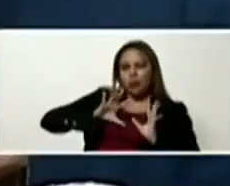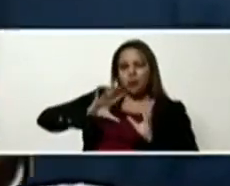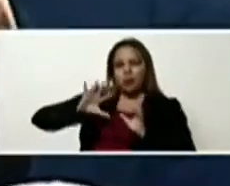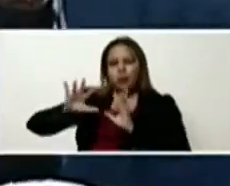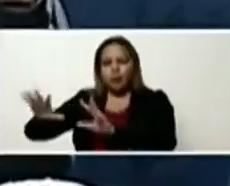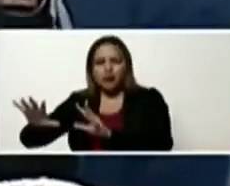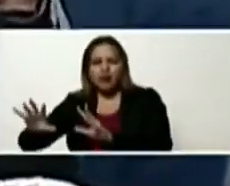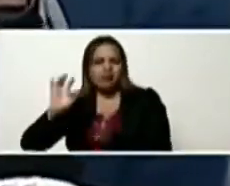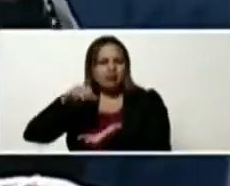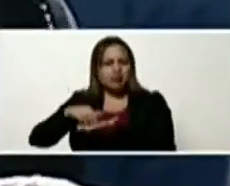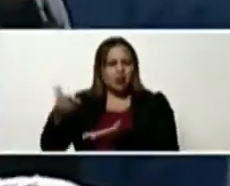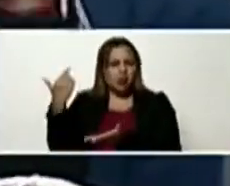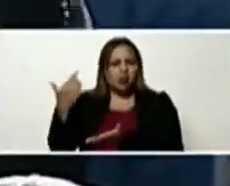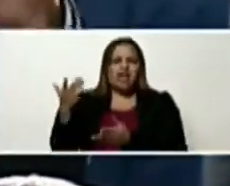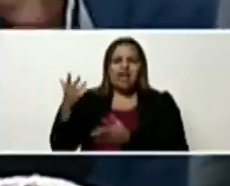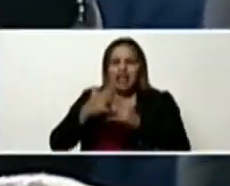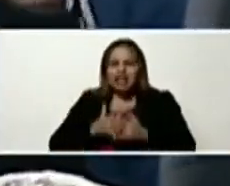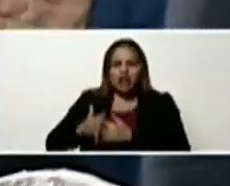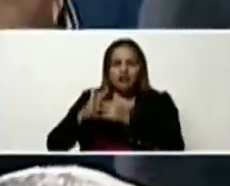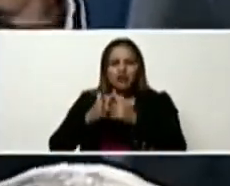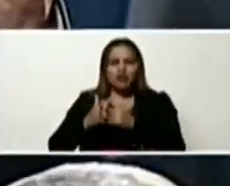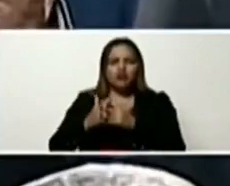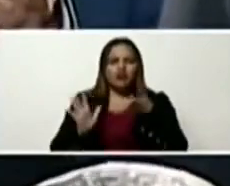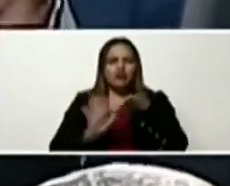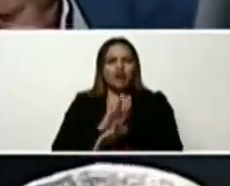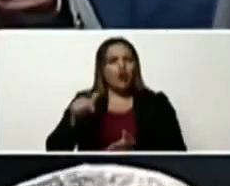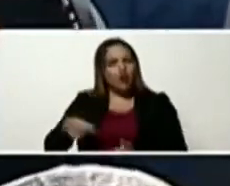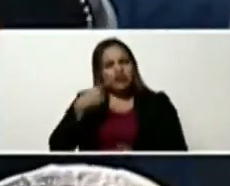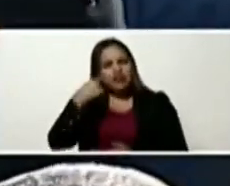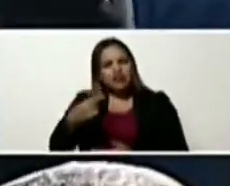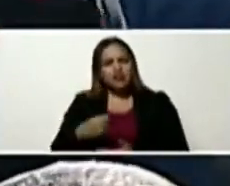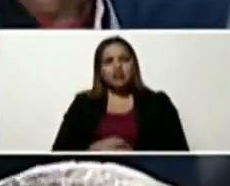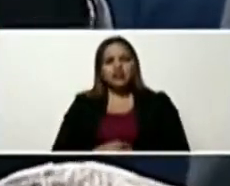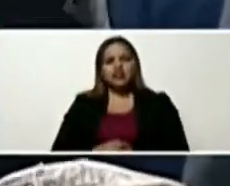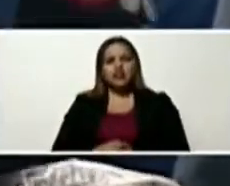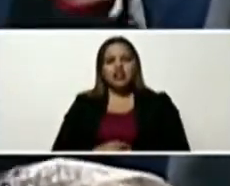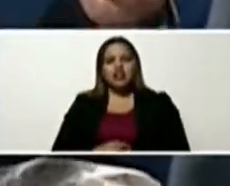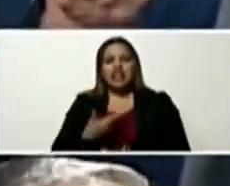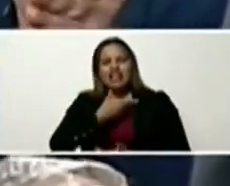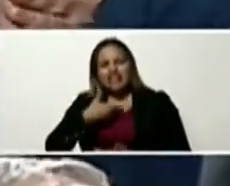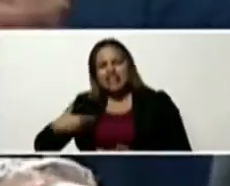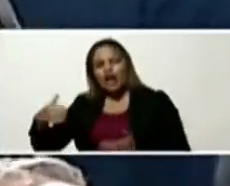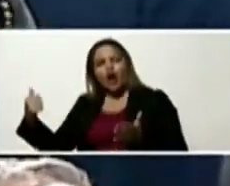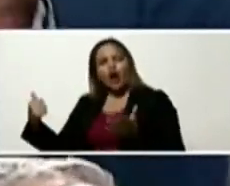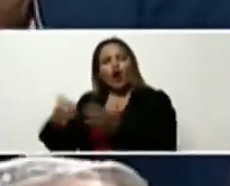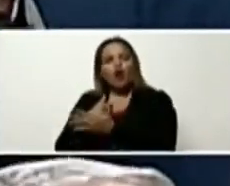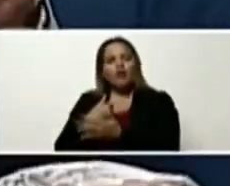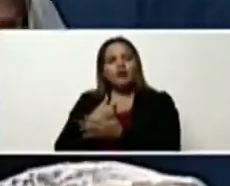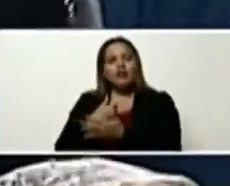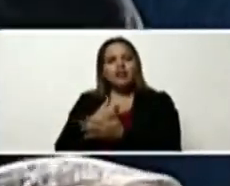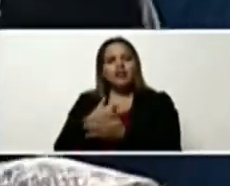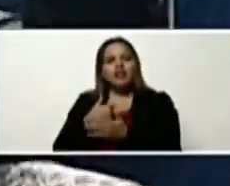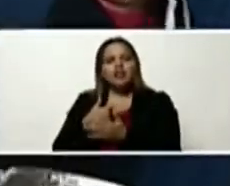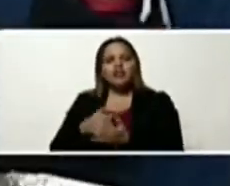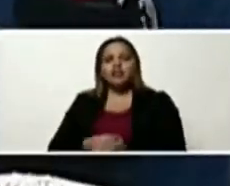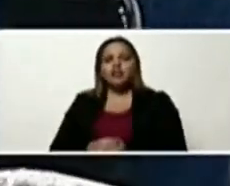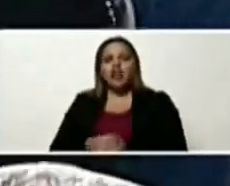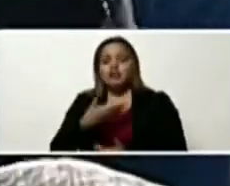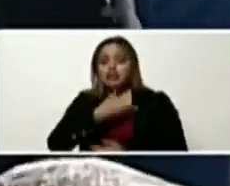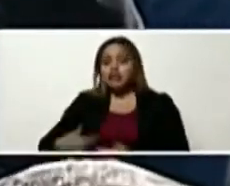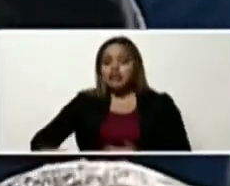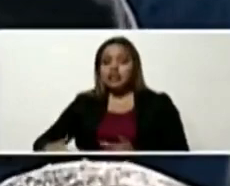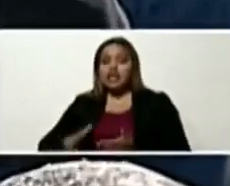del Capitolio en lo que hay que llamar hoy día una tentativa de golpe de Estado, una tentativa de